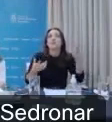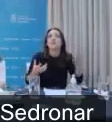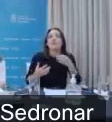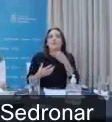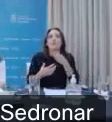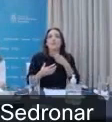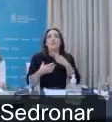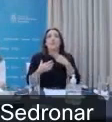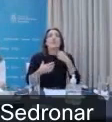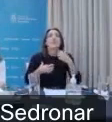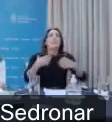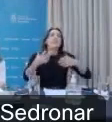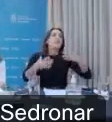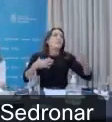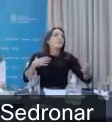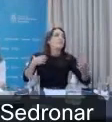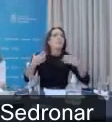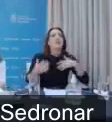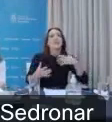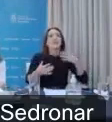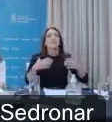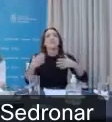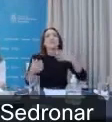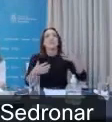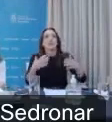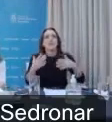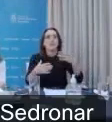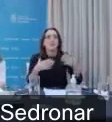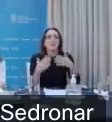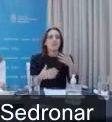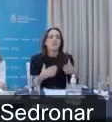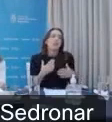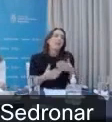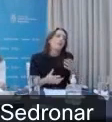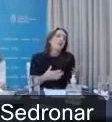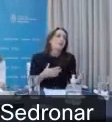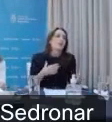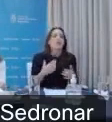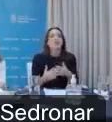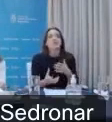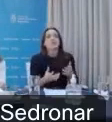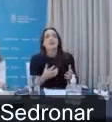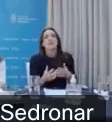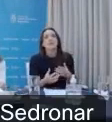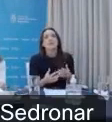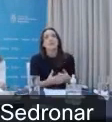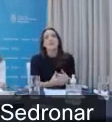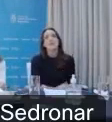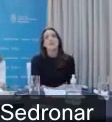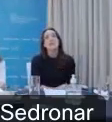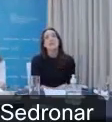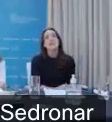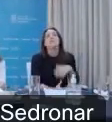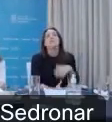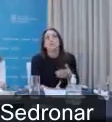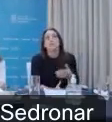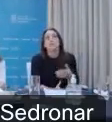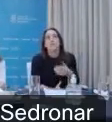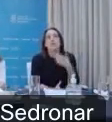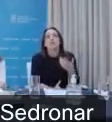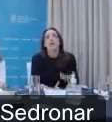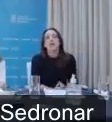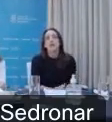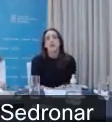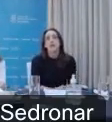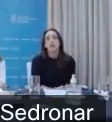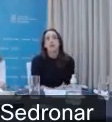un poco mejor, poníamos más el cuerpo, no sé, ¿no? Bueno, ahora la tecnología, entonces siempre los miramos desde ese